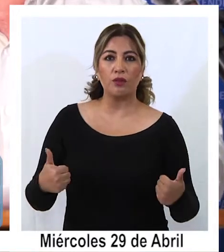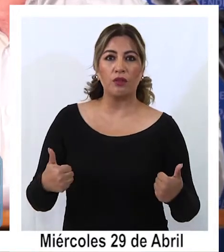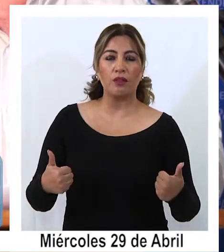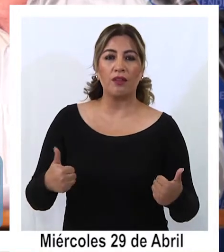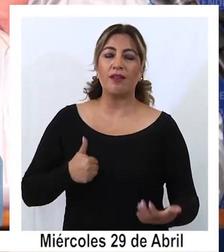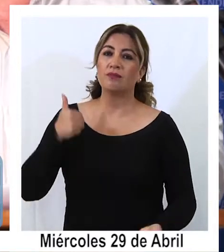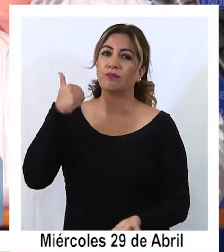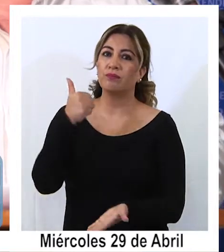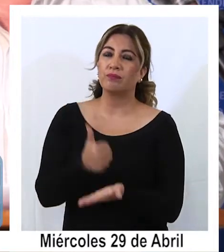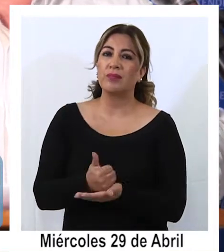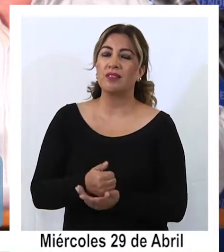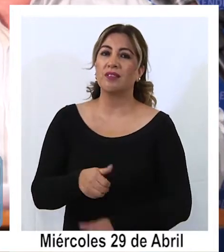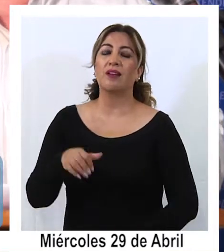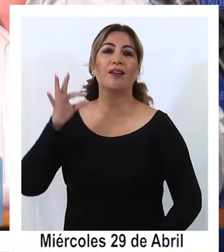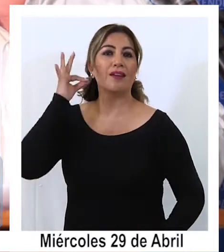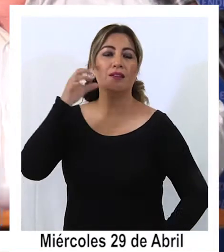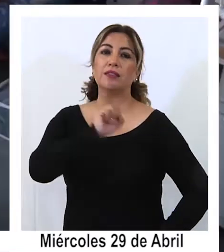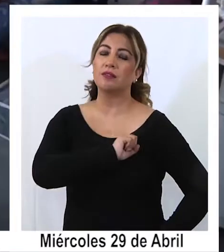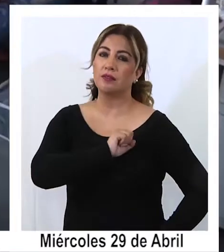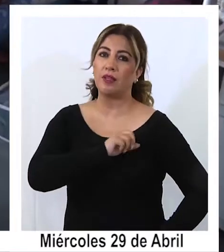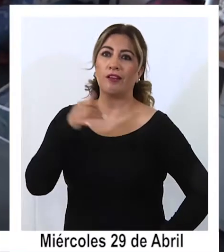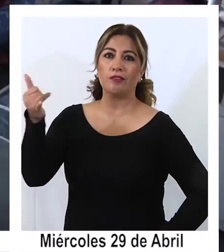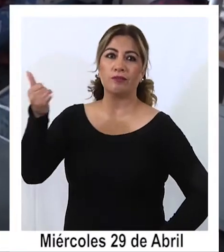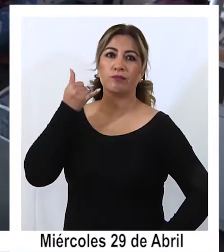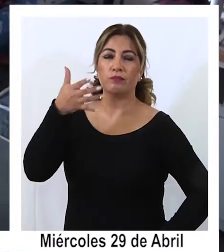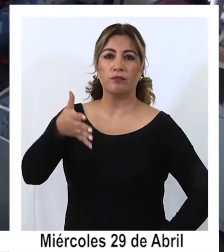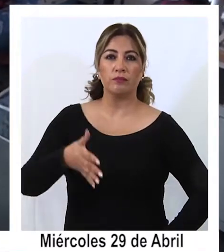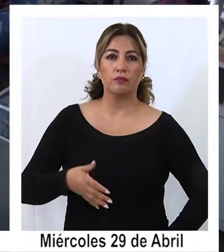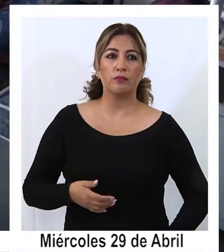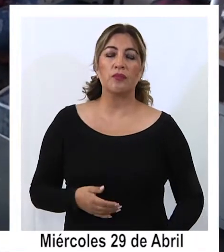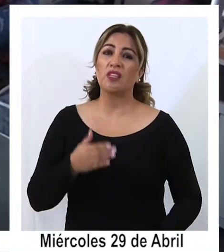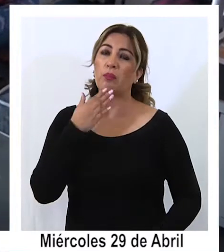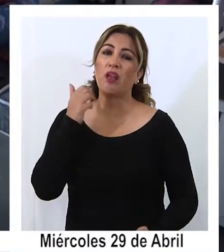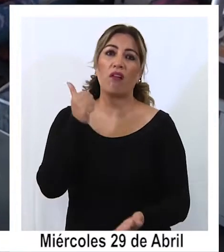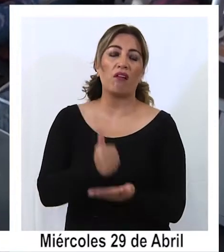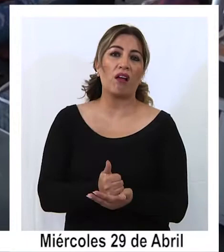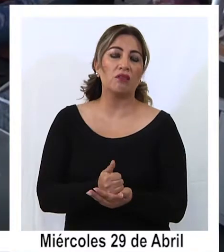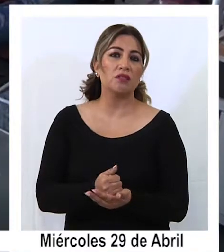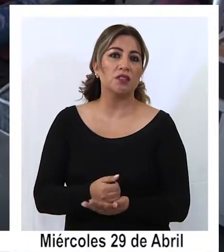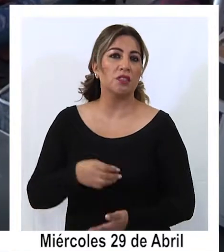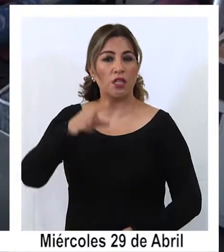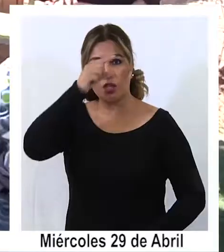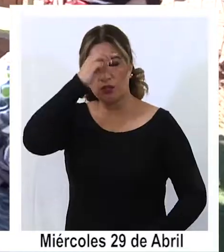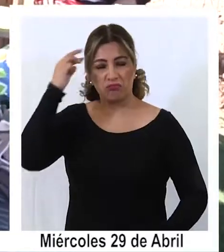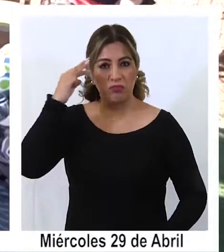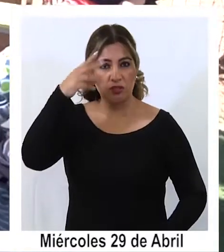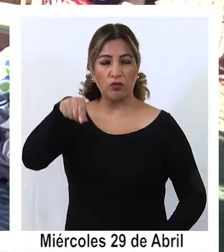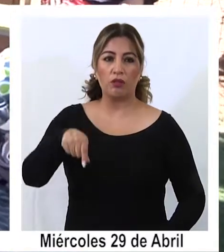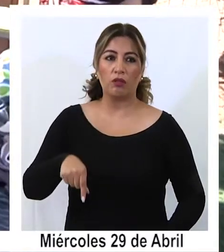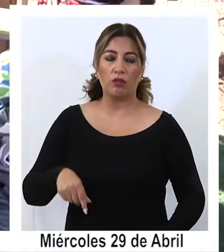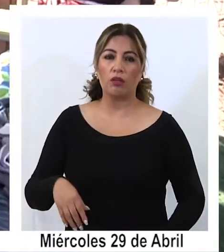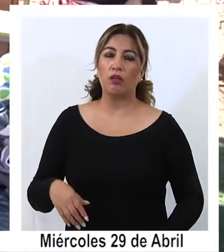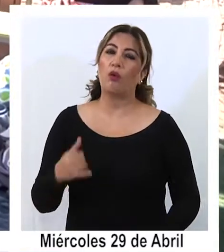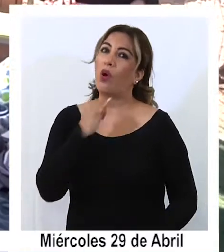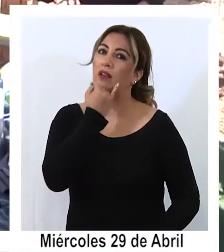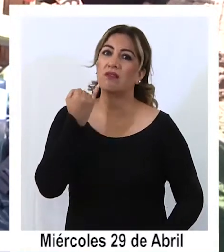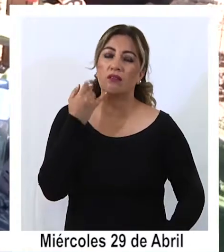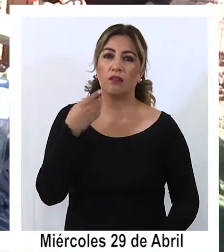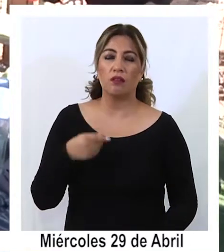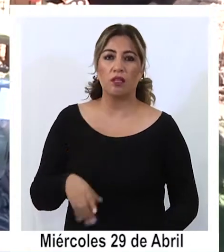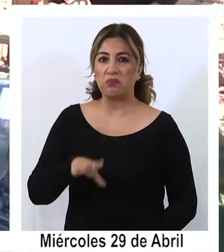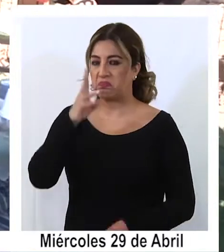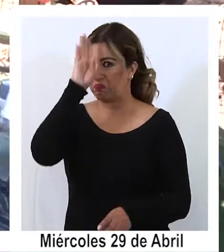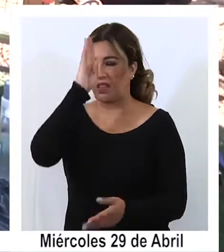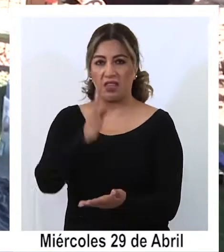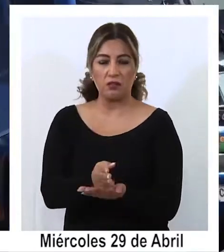de la comuna de Providencia, a lo menos, ¿no es cierto?, al alcalde de Soria o al intendente de la región, como para tomar una medida de esa manera